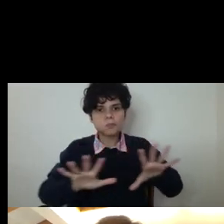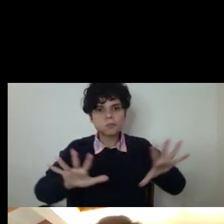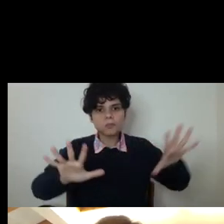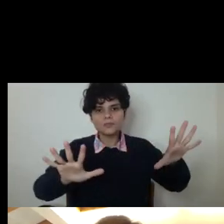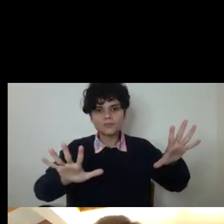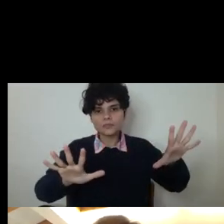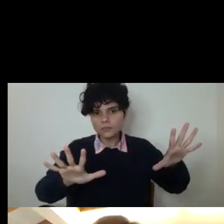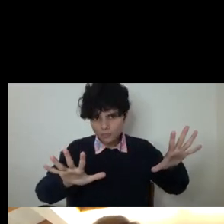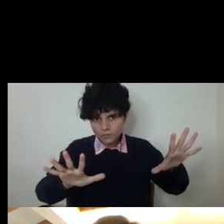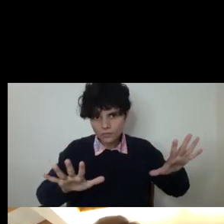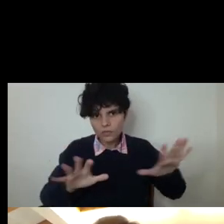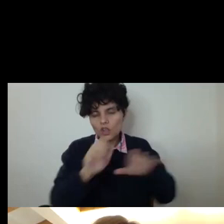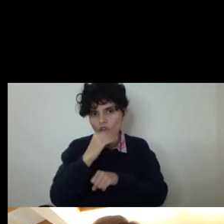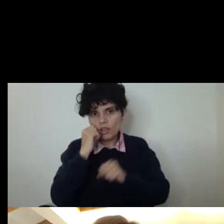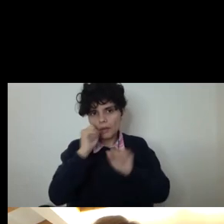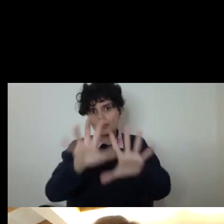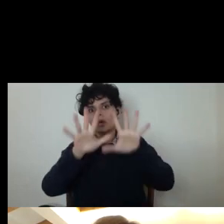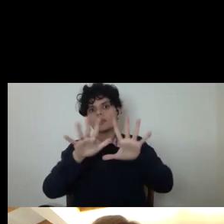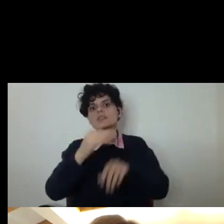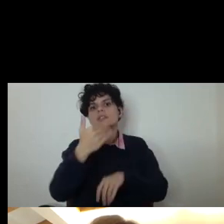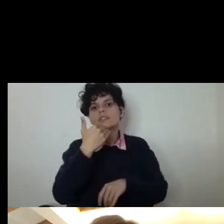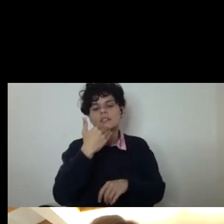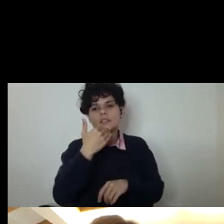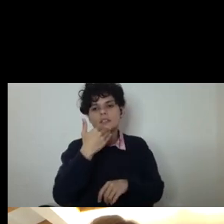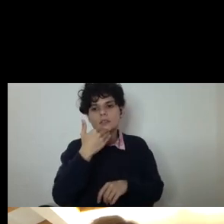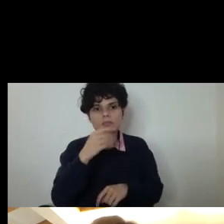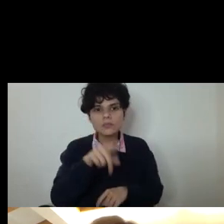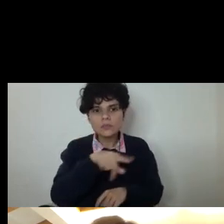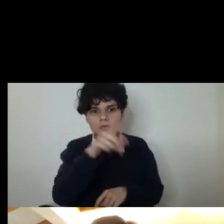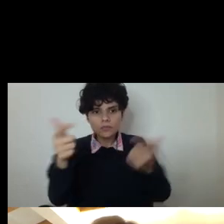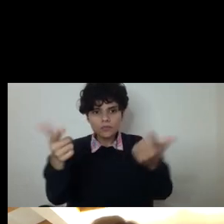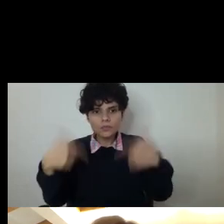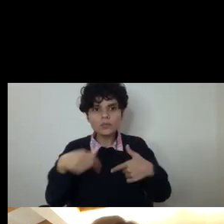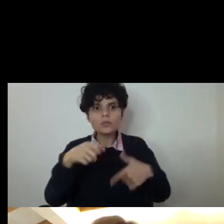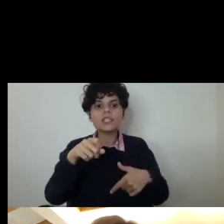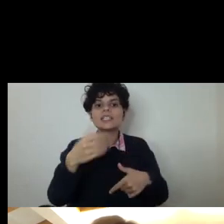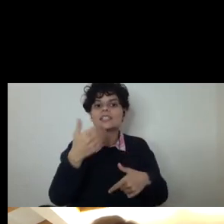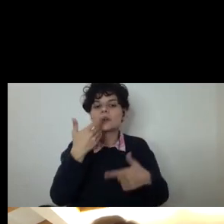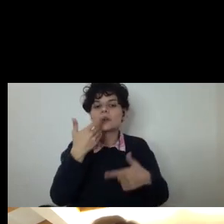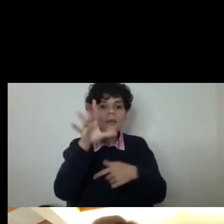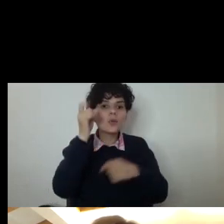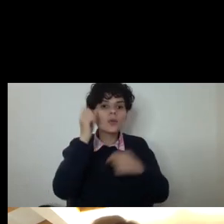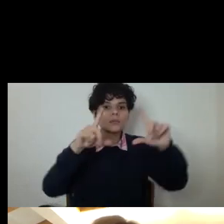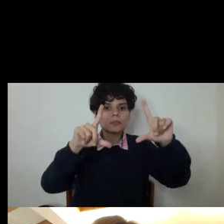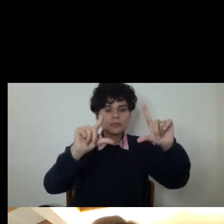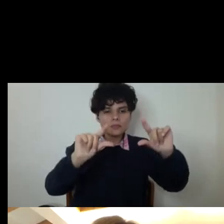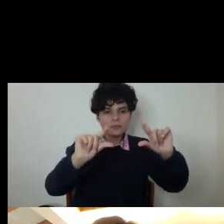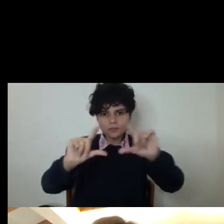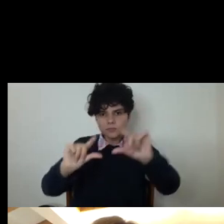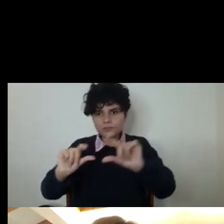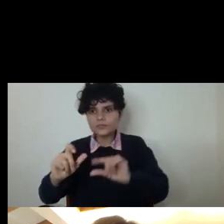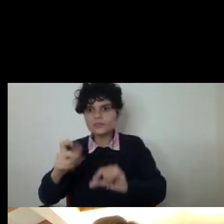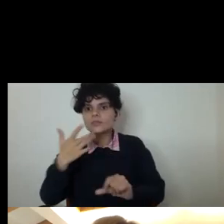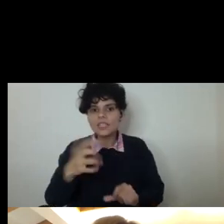y también hicimos la determinación por Western blot y vimos que había una disminución muy importante del contenido de